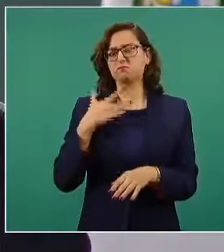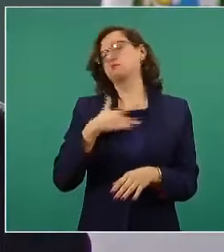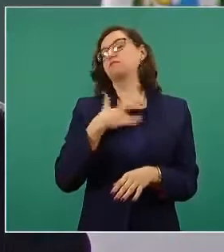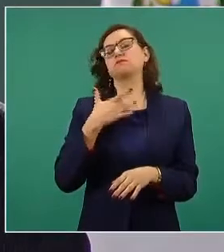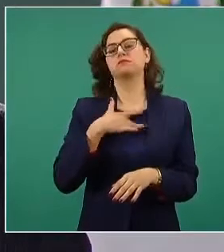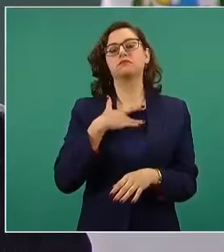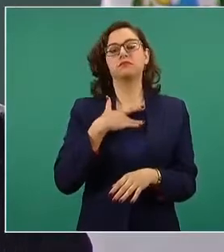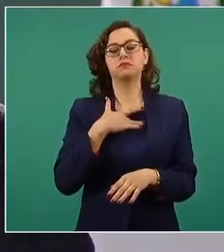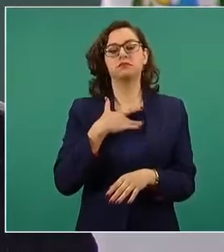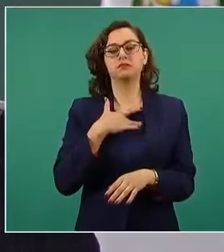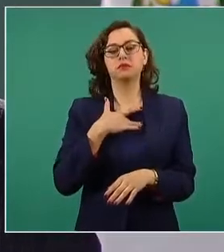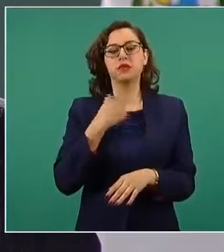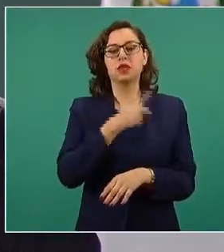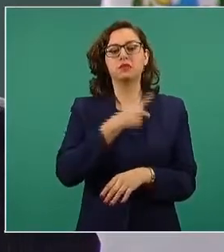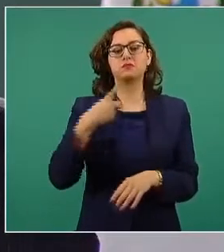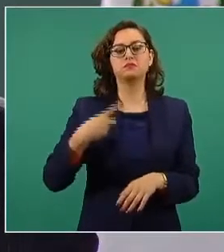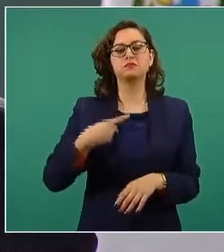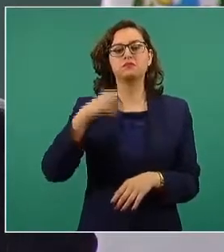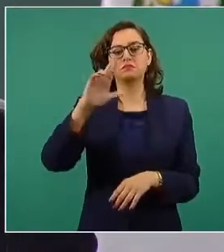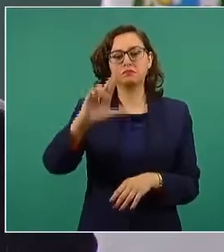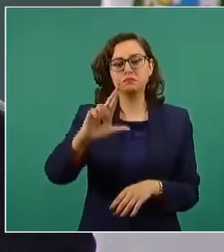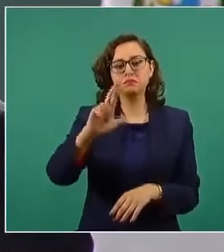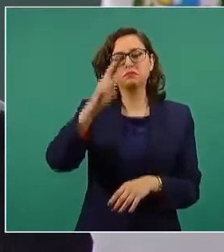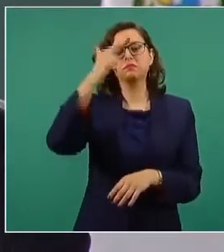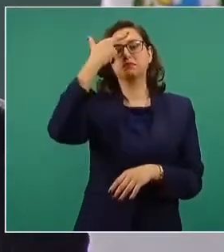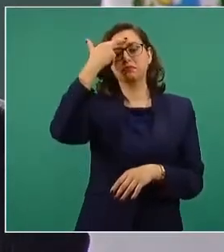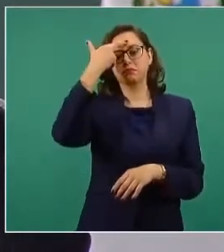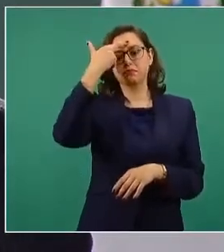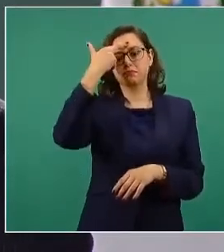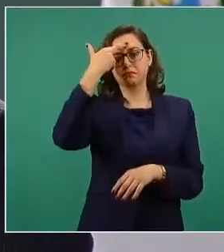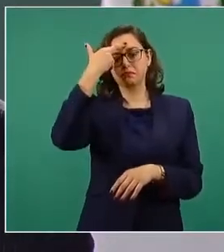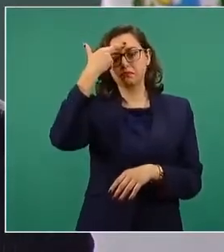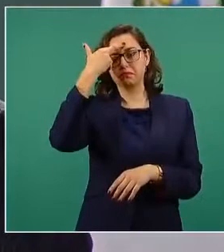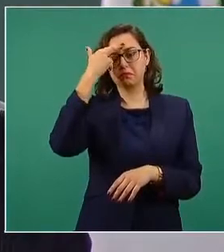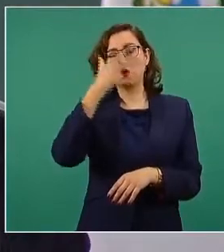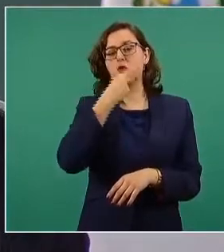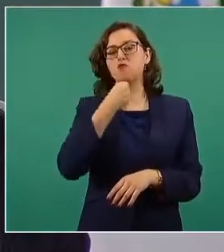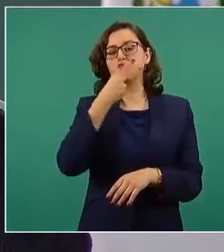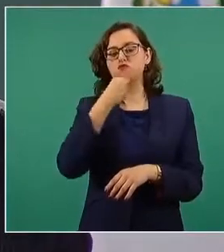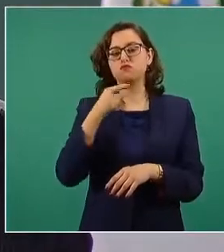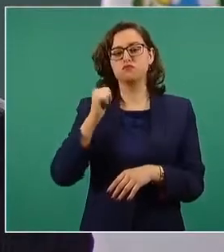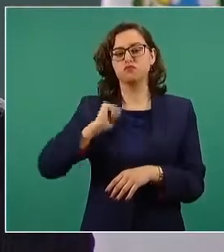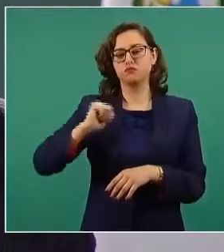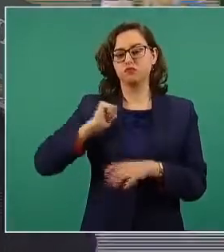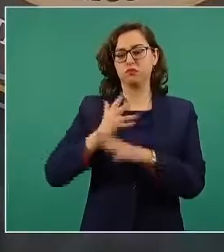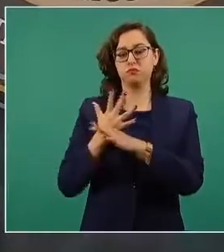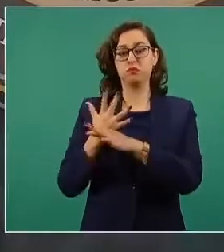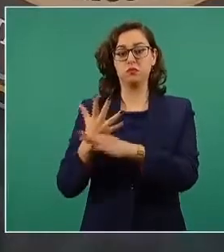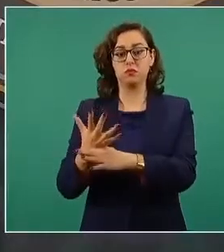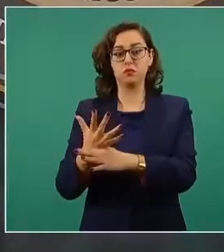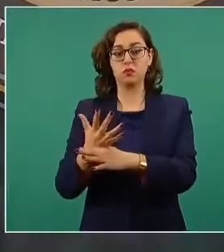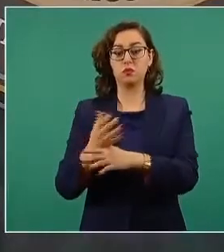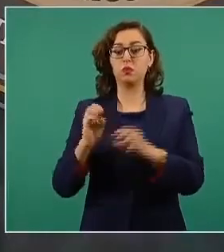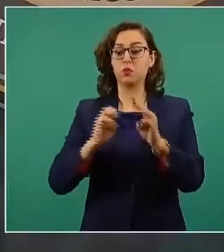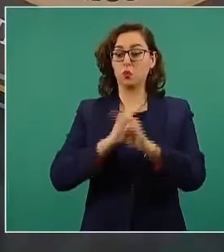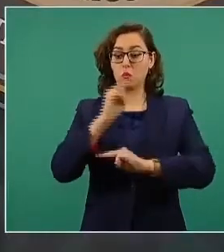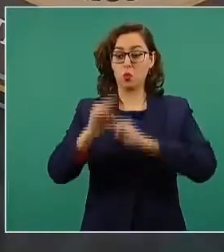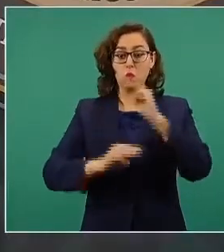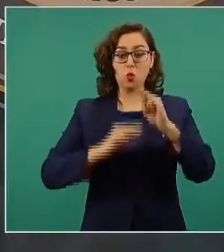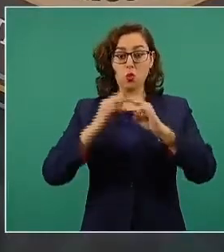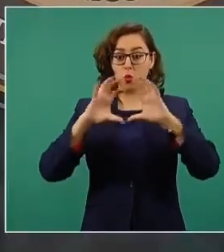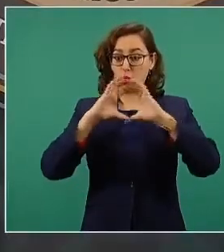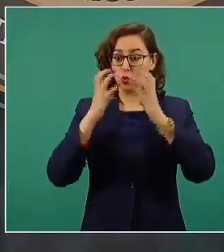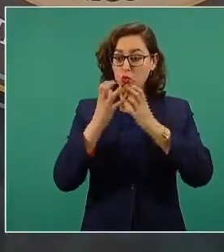de Chimalpai: mientras el mundo perdure, la fama y la gloria